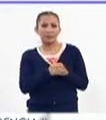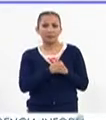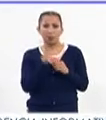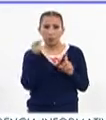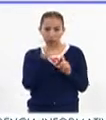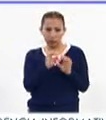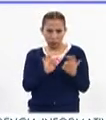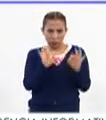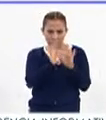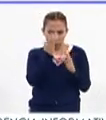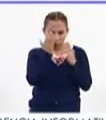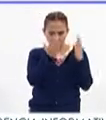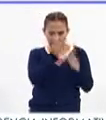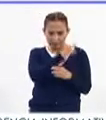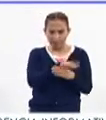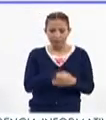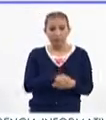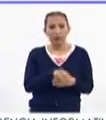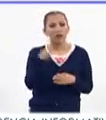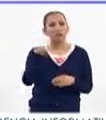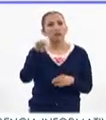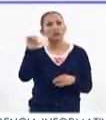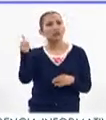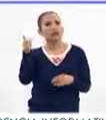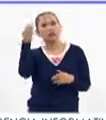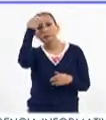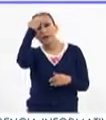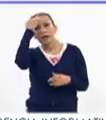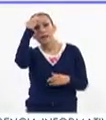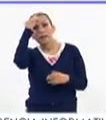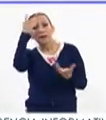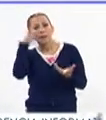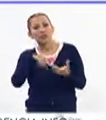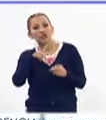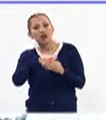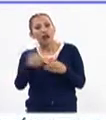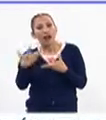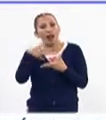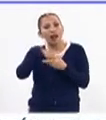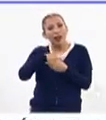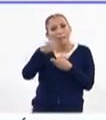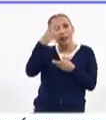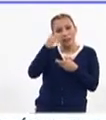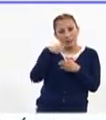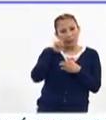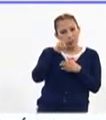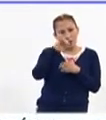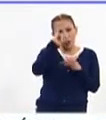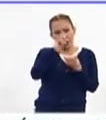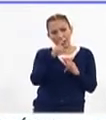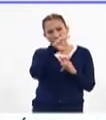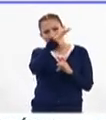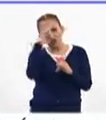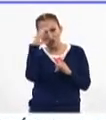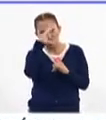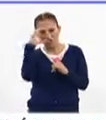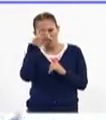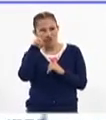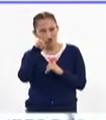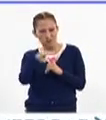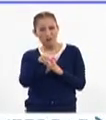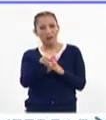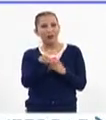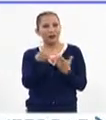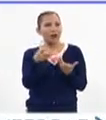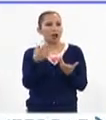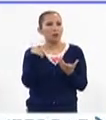la prioridad académica. ¿Qué otras experiencias personales te trajiste? Veíamos imágenes tuyas y bueno,